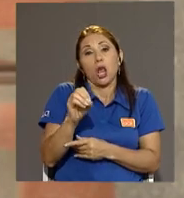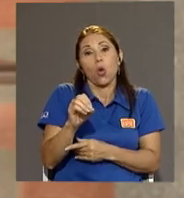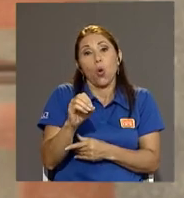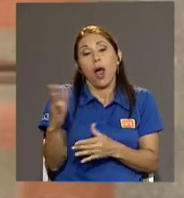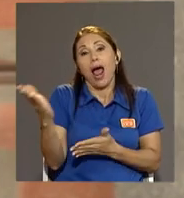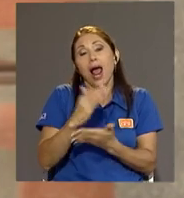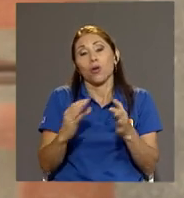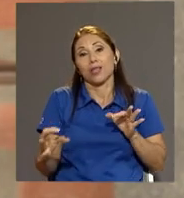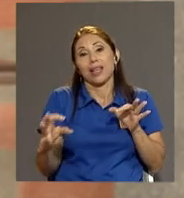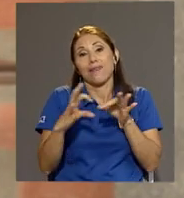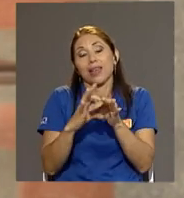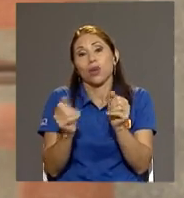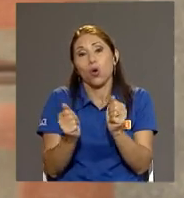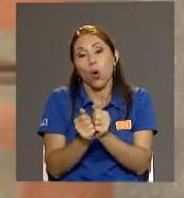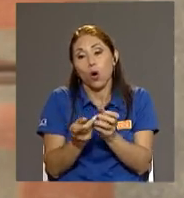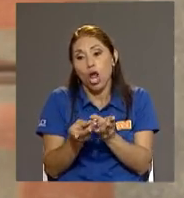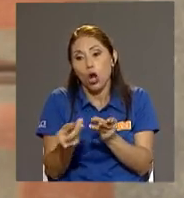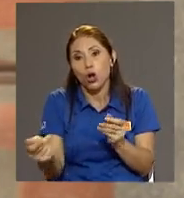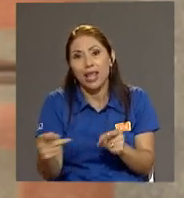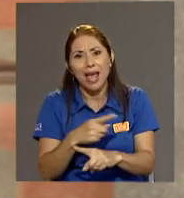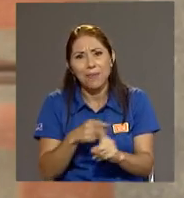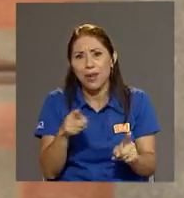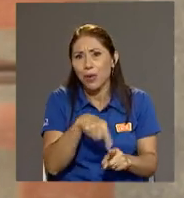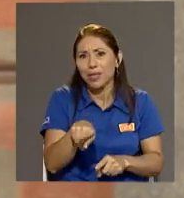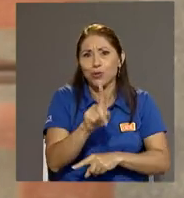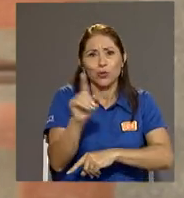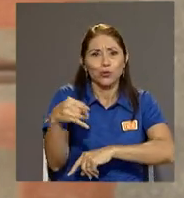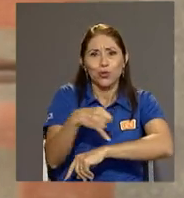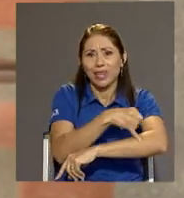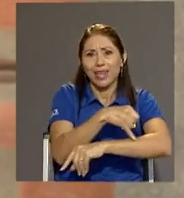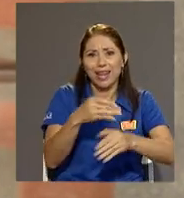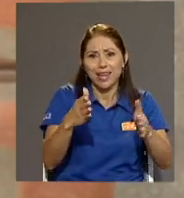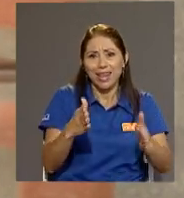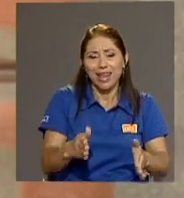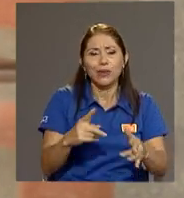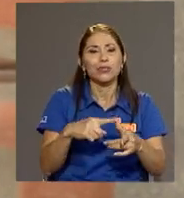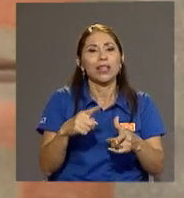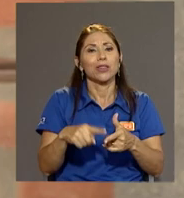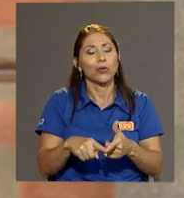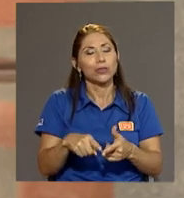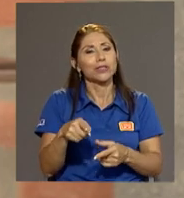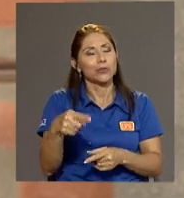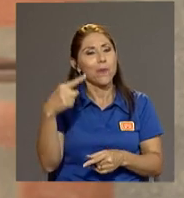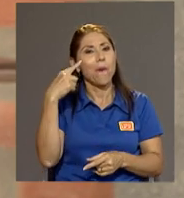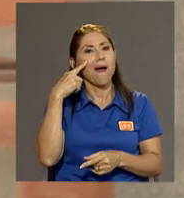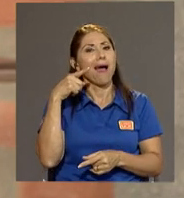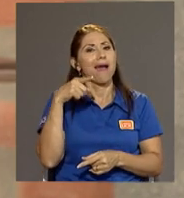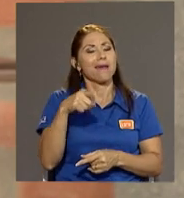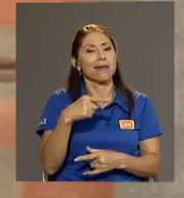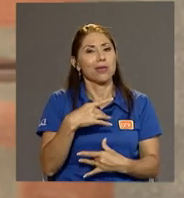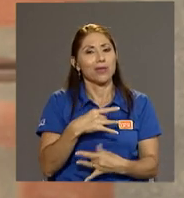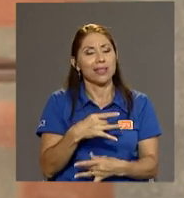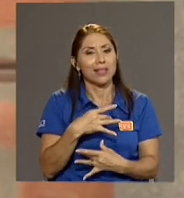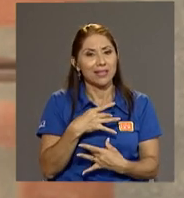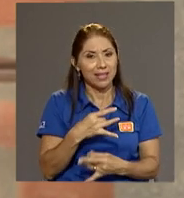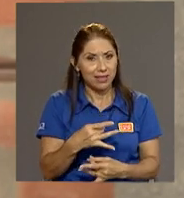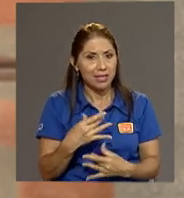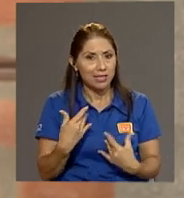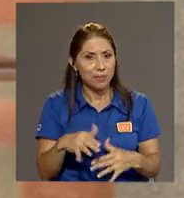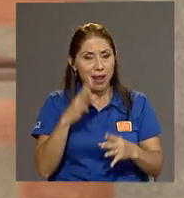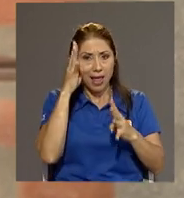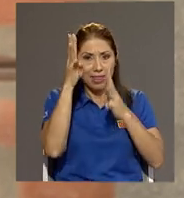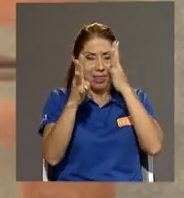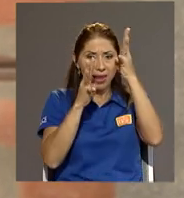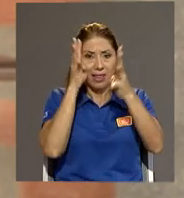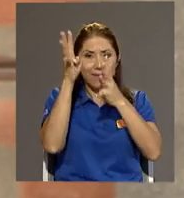los geólogos no son ingenieros. Entonces, me parece que hay una llamada interesantísima, claro, a la